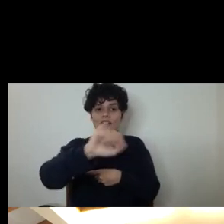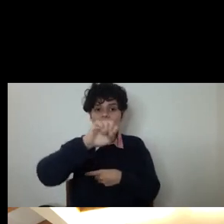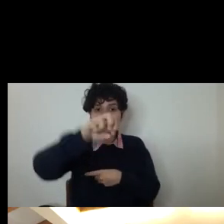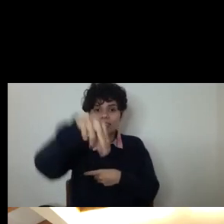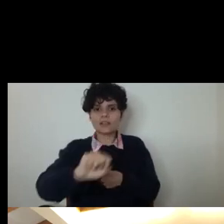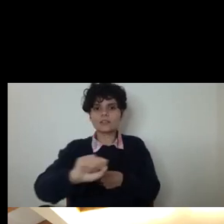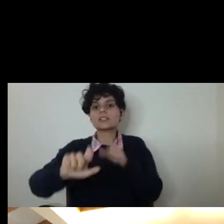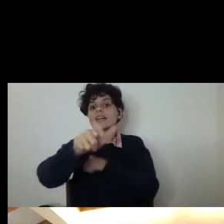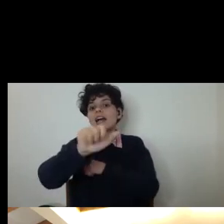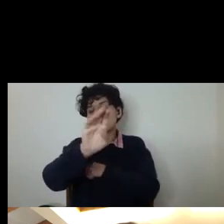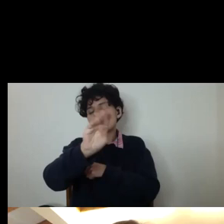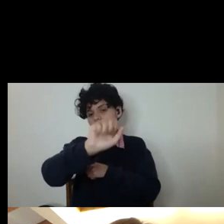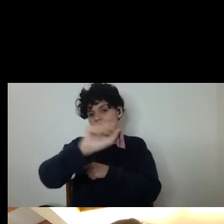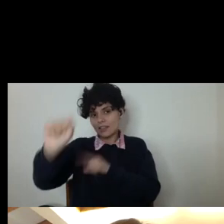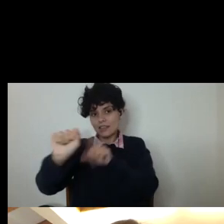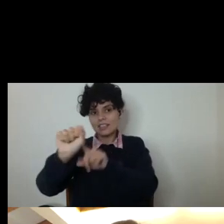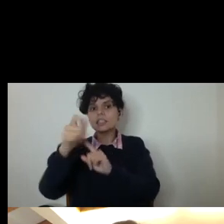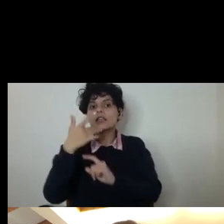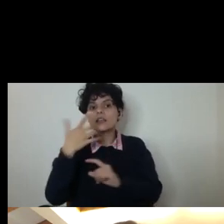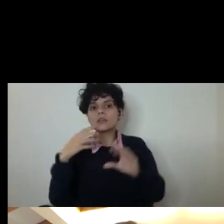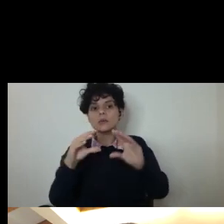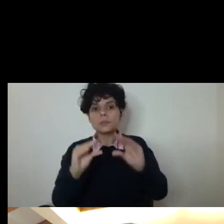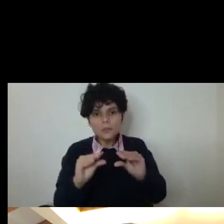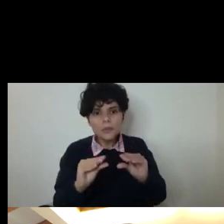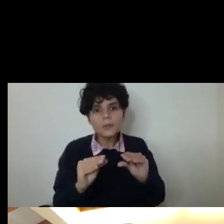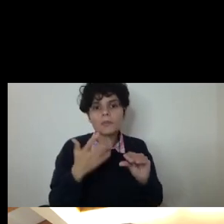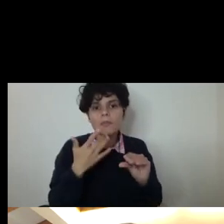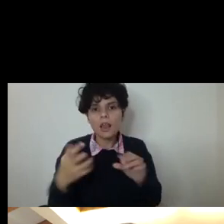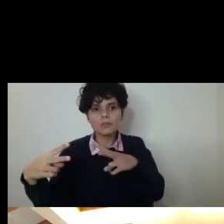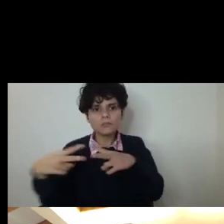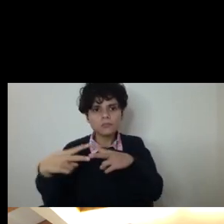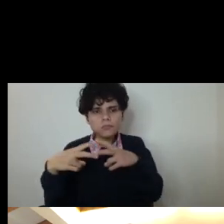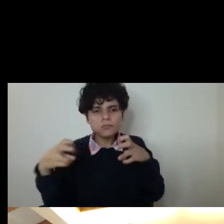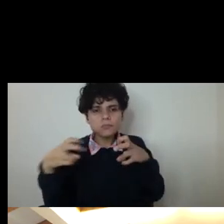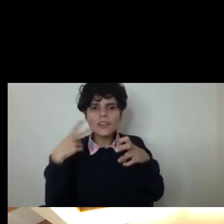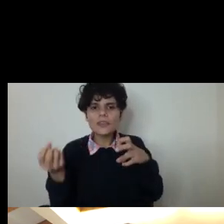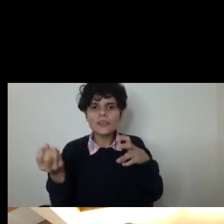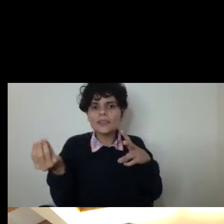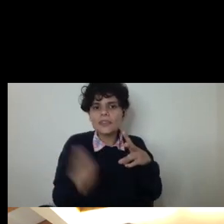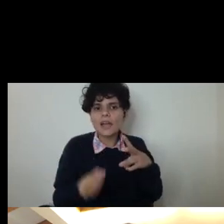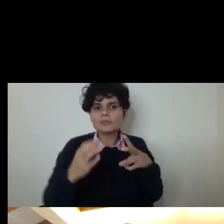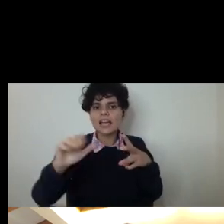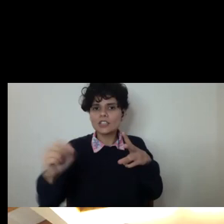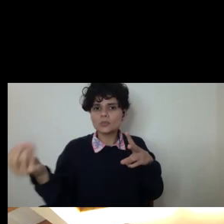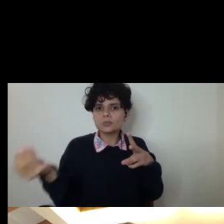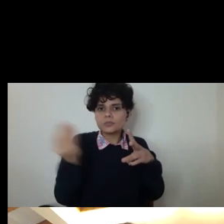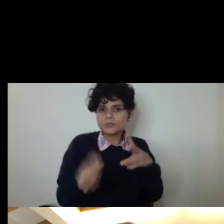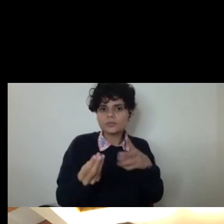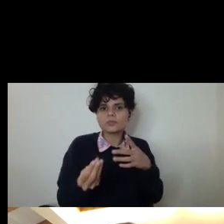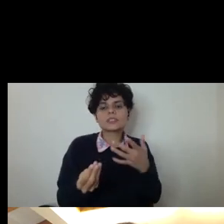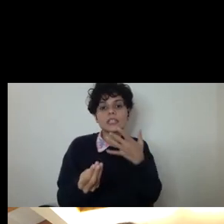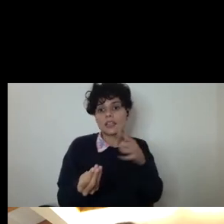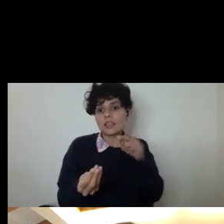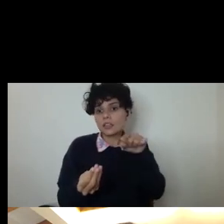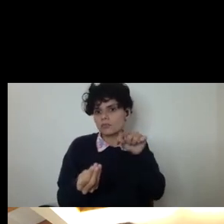que estimula la generación de potenciales de acción, que son sincronizados, que inducen señales de calcio en el citoplasma y que se ha reportado que